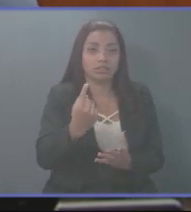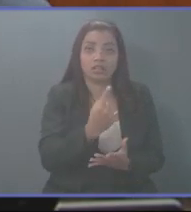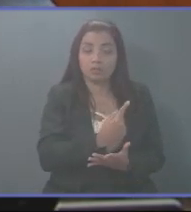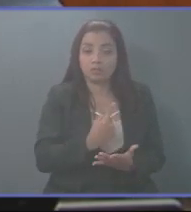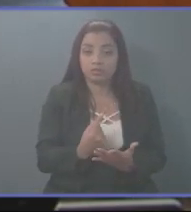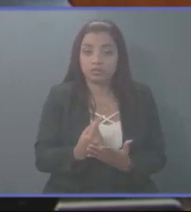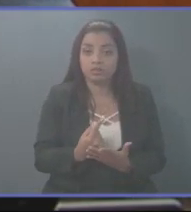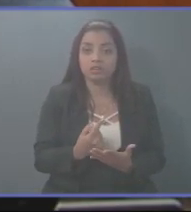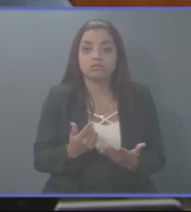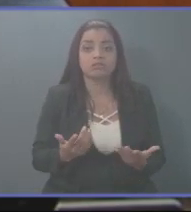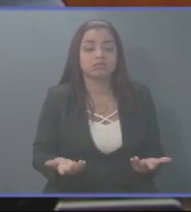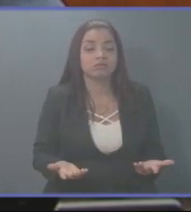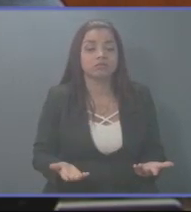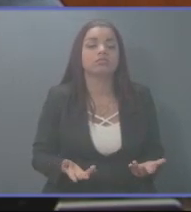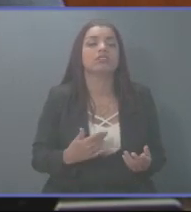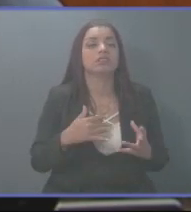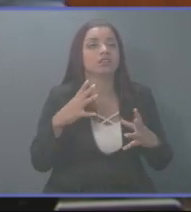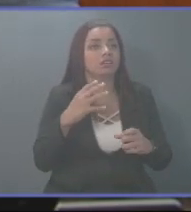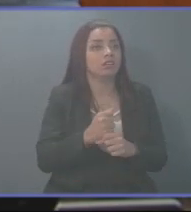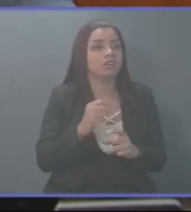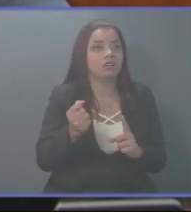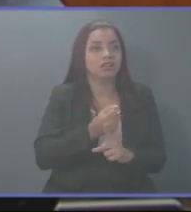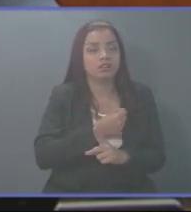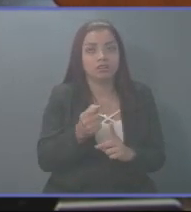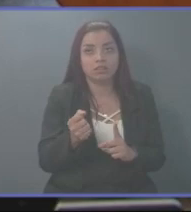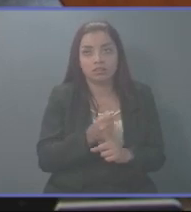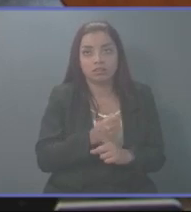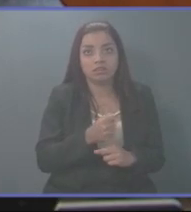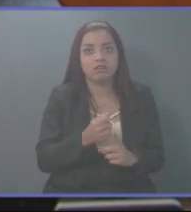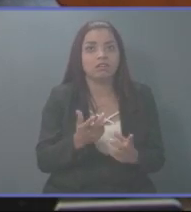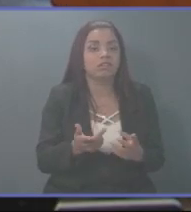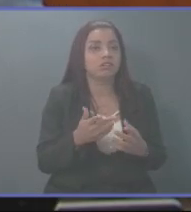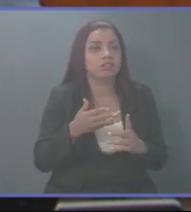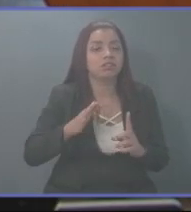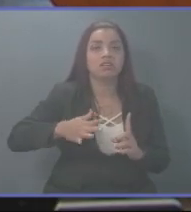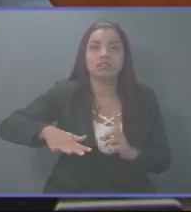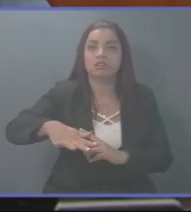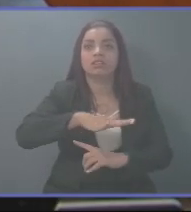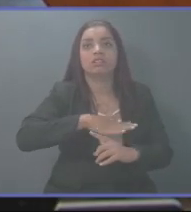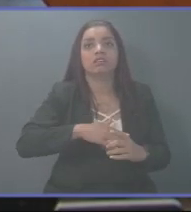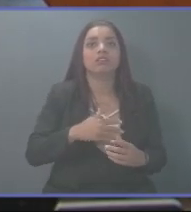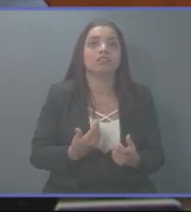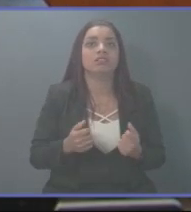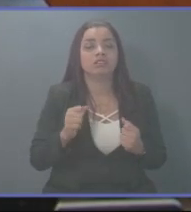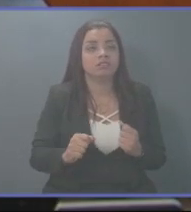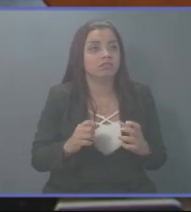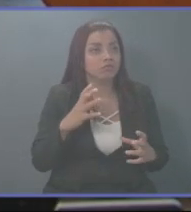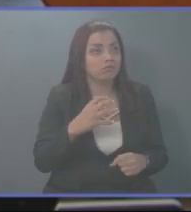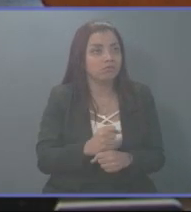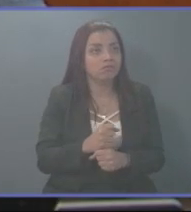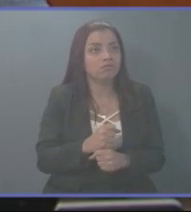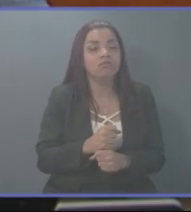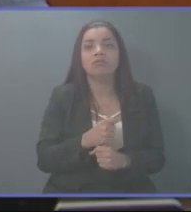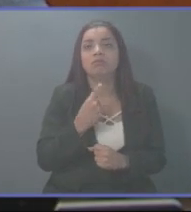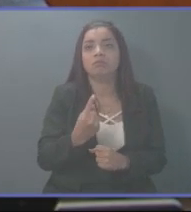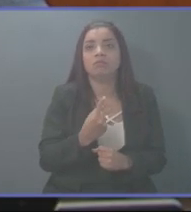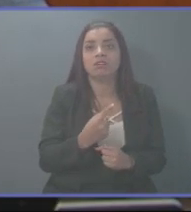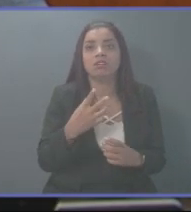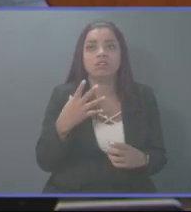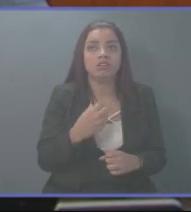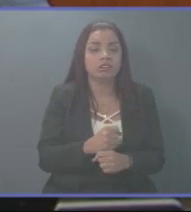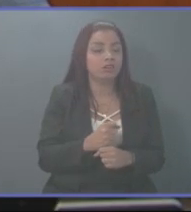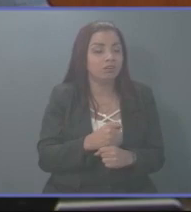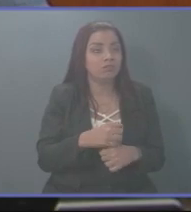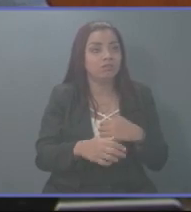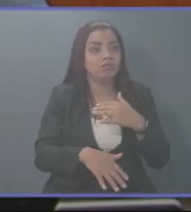personas. Violencia generalizada, situaciones caracterizadas por las violaciones masivas,